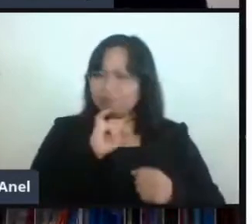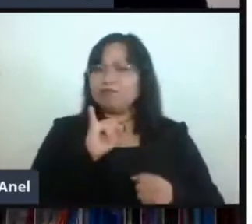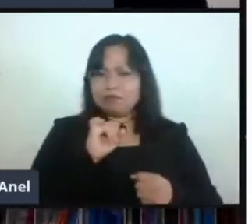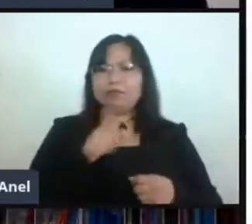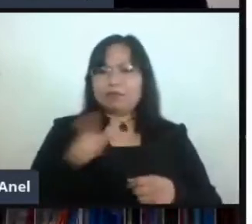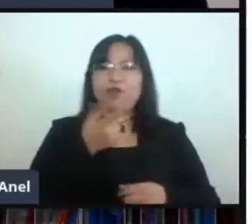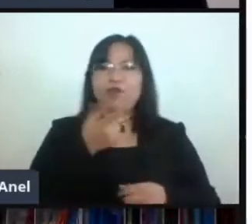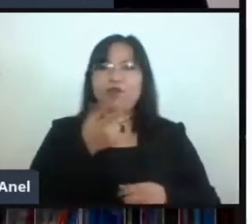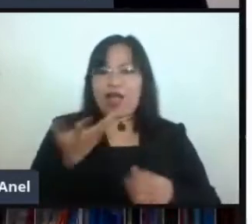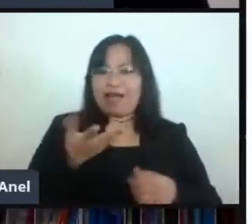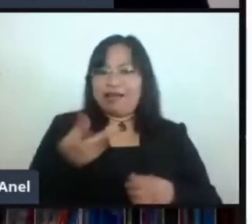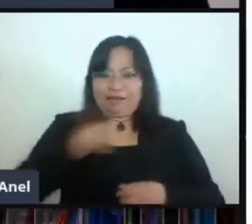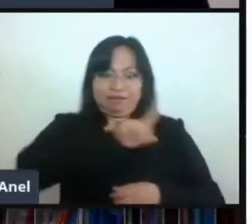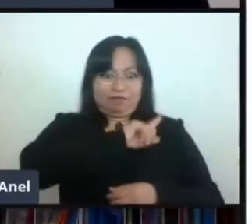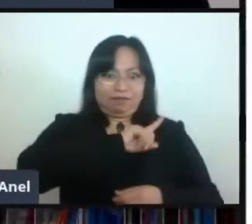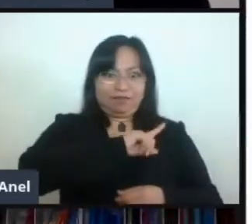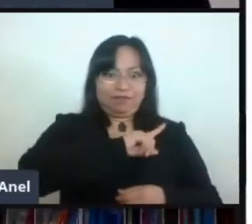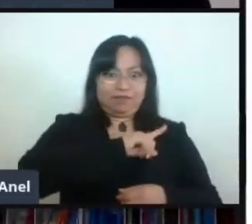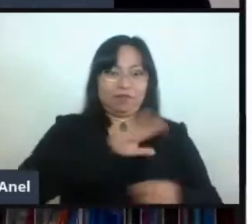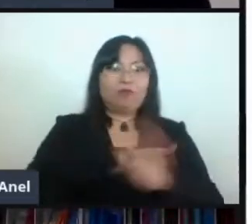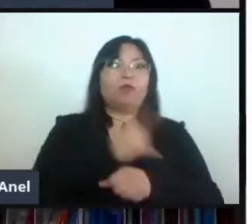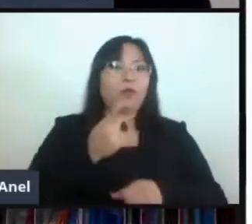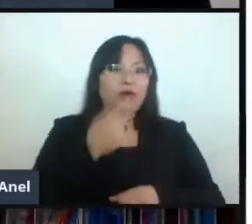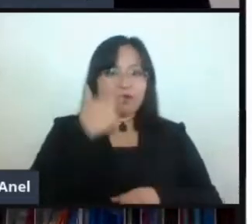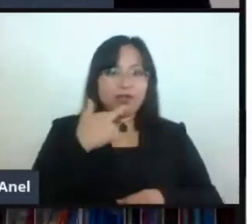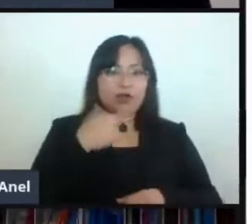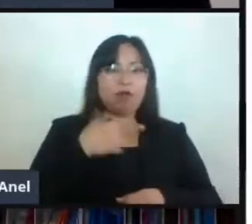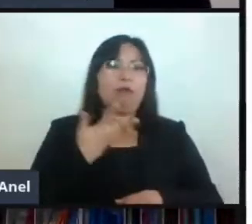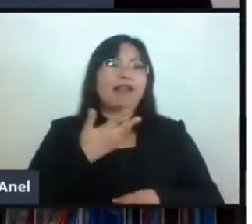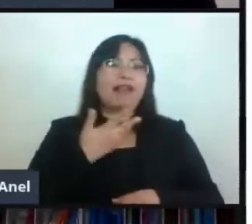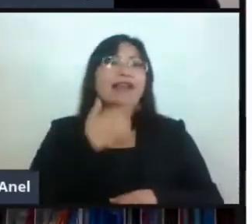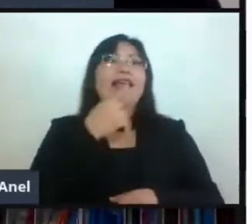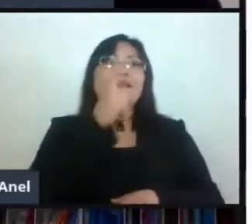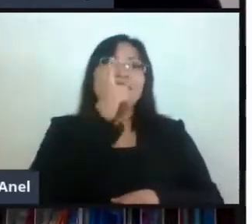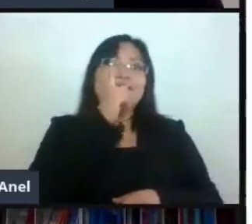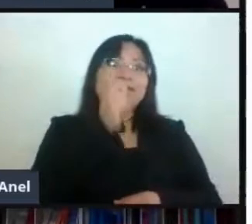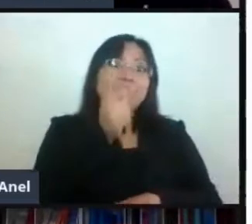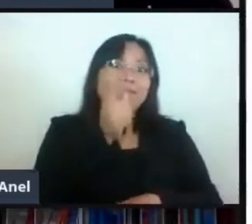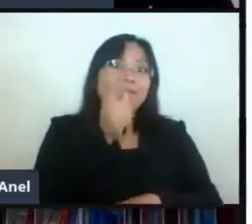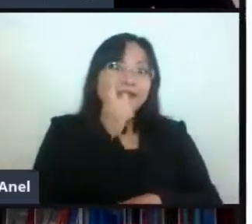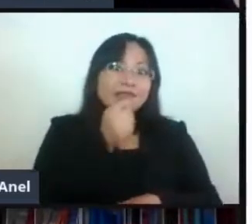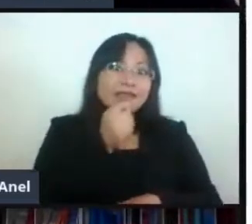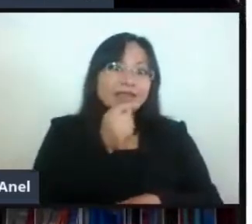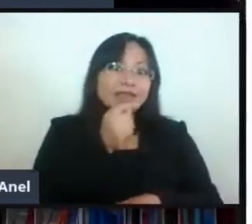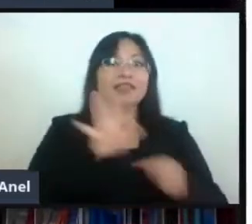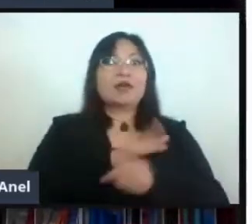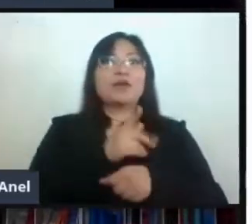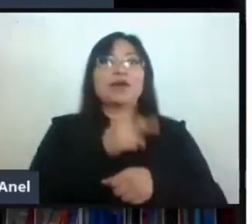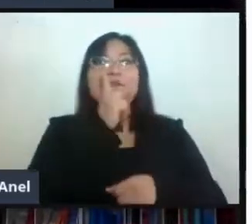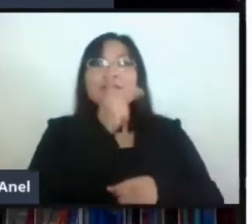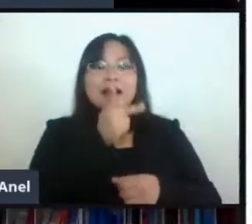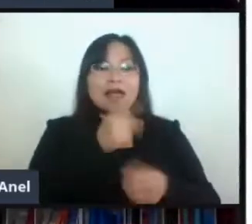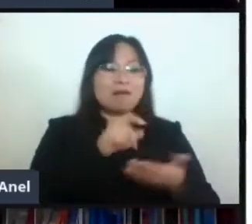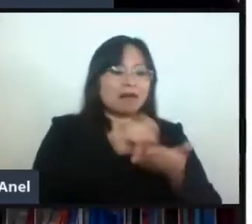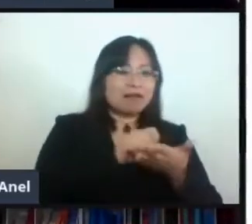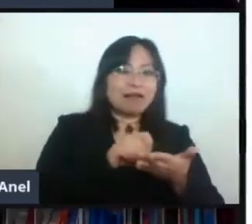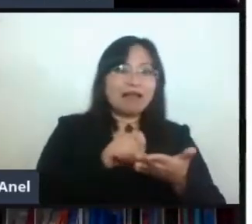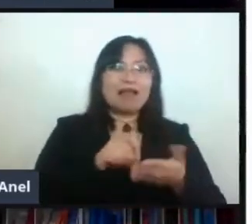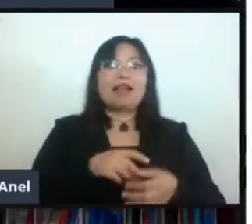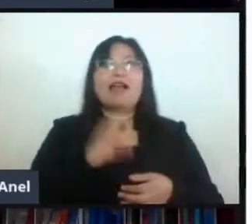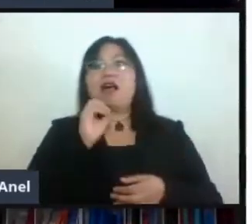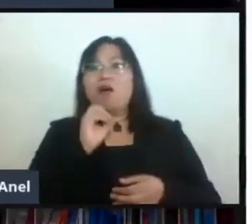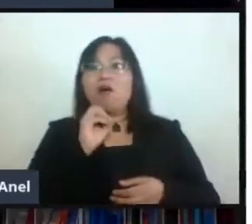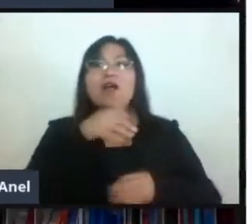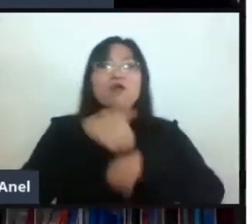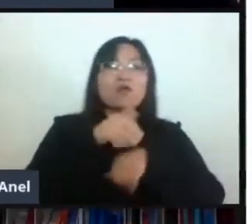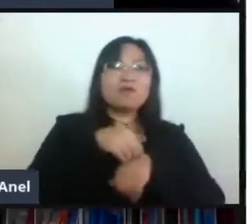tiene sus fallas, digamos, en términos del conteo, ¿sí? Y de la representación del número, de la escritura